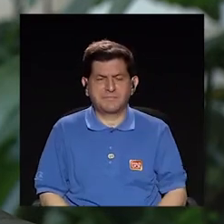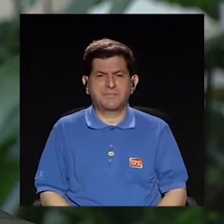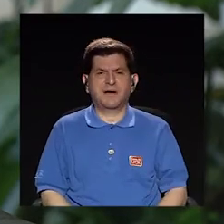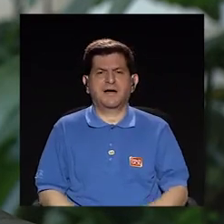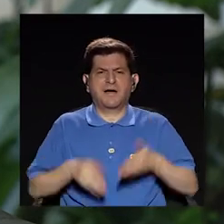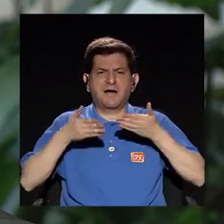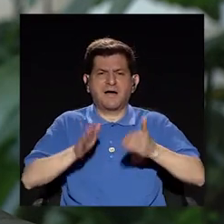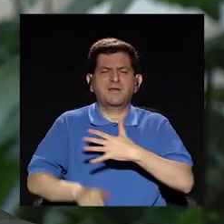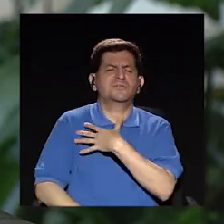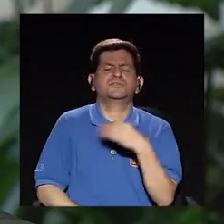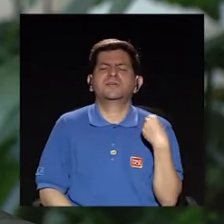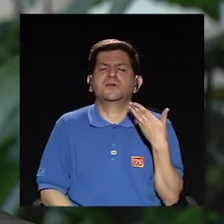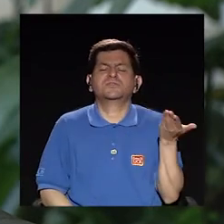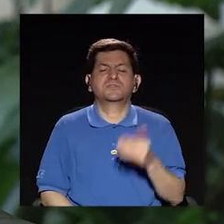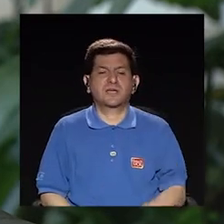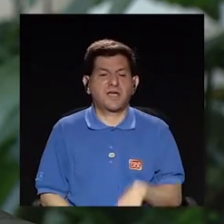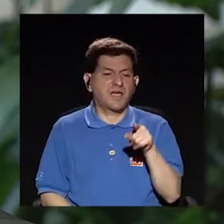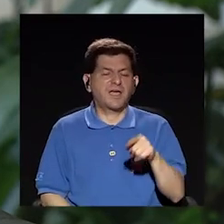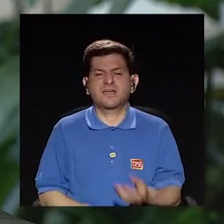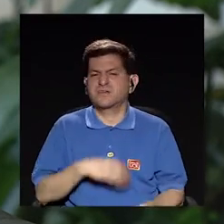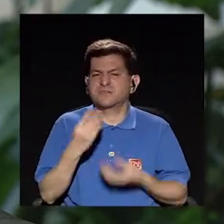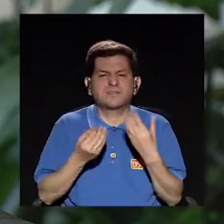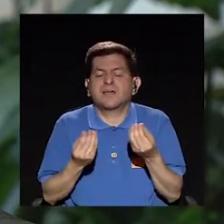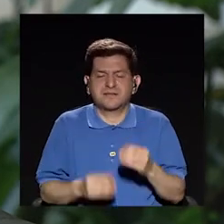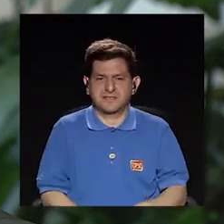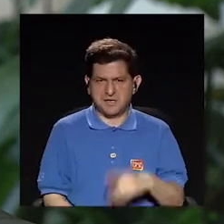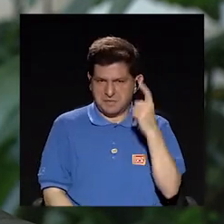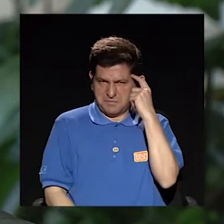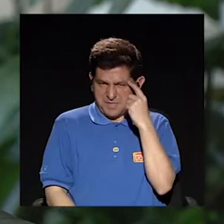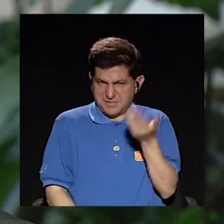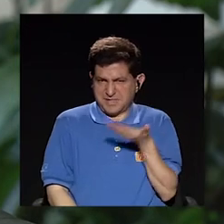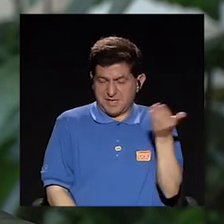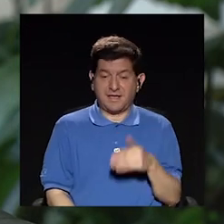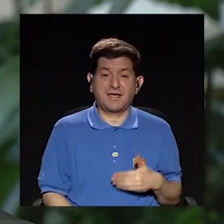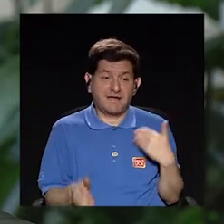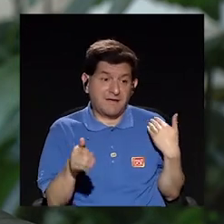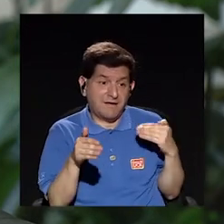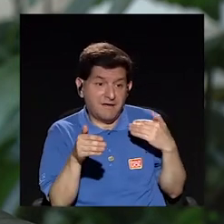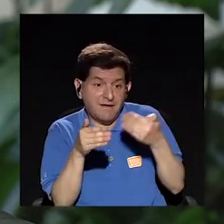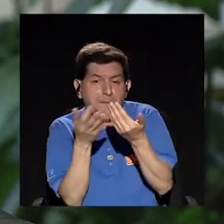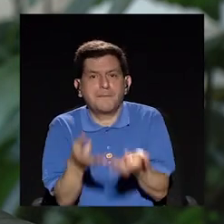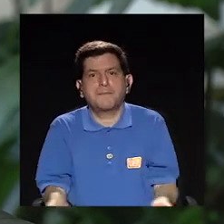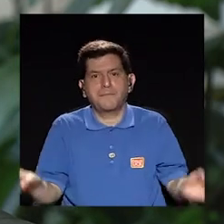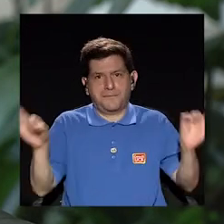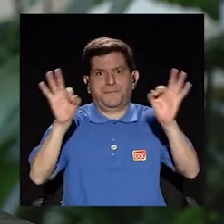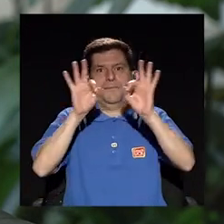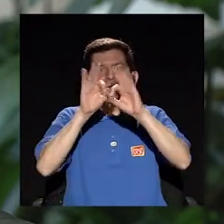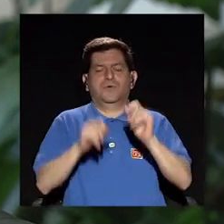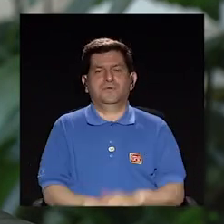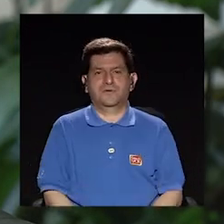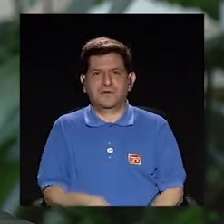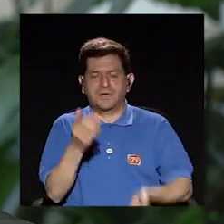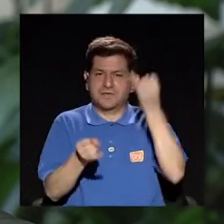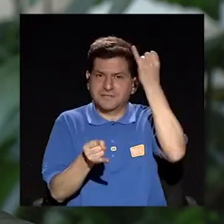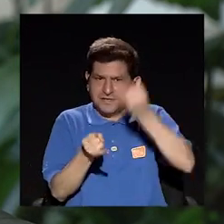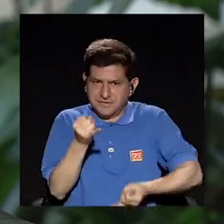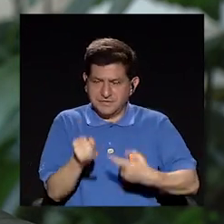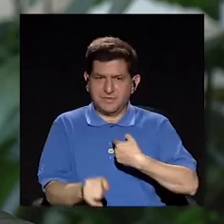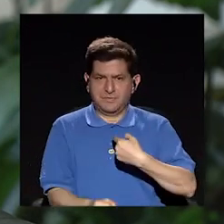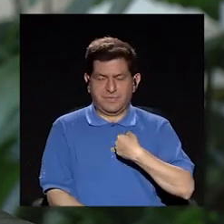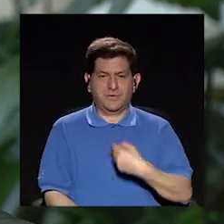les gusta a sus hijos, qué hacen, qué piensan, ¿verdad? Y ese acercamiento es fundamental. Tal vez